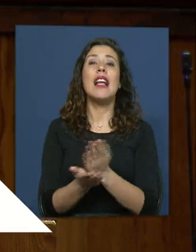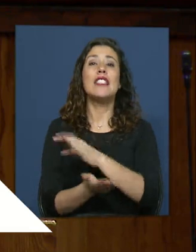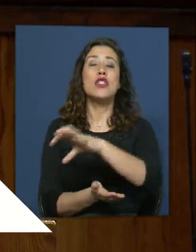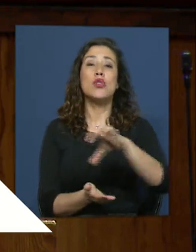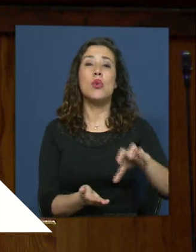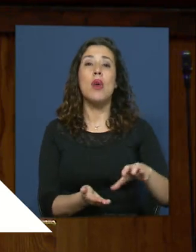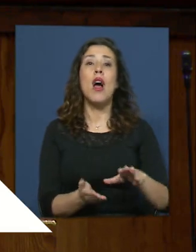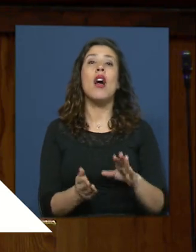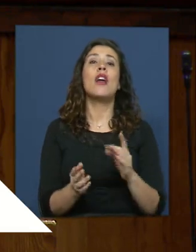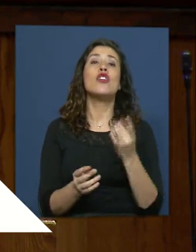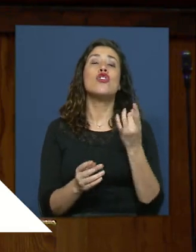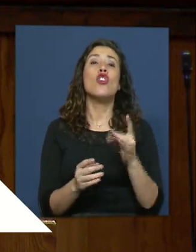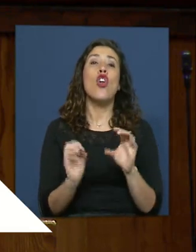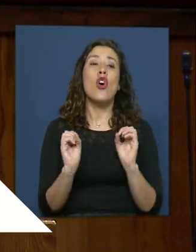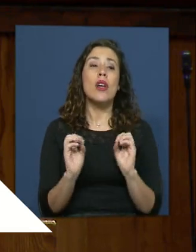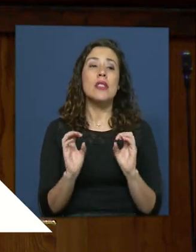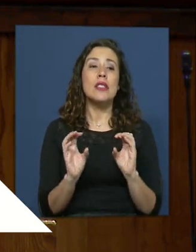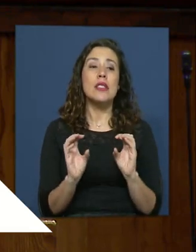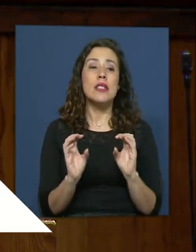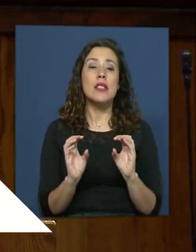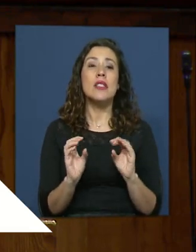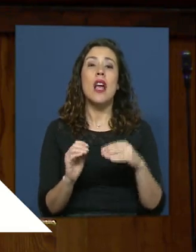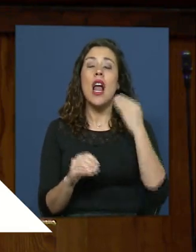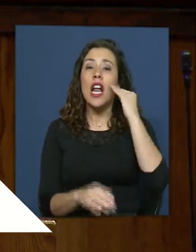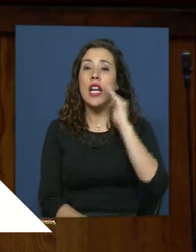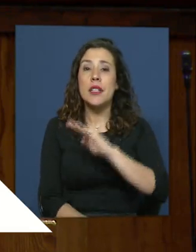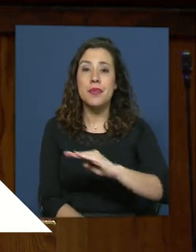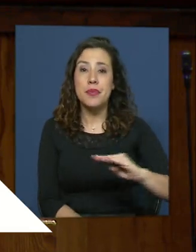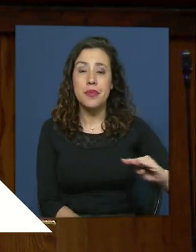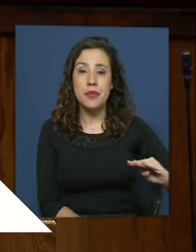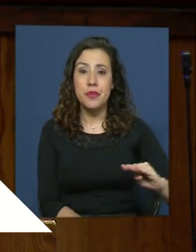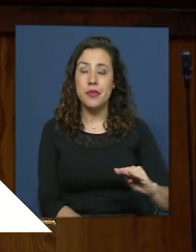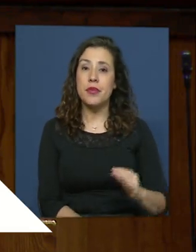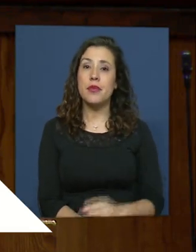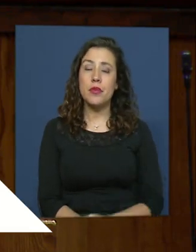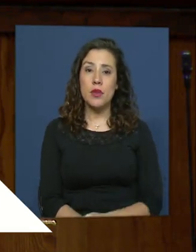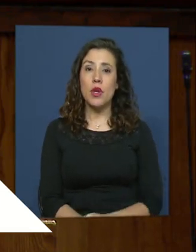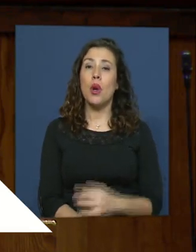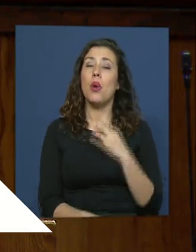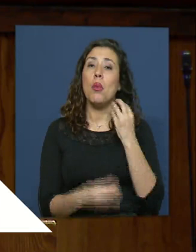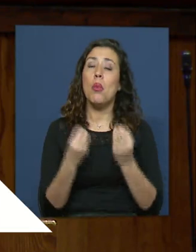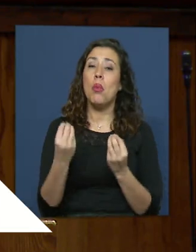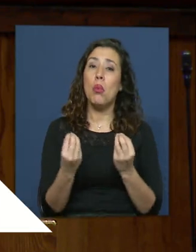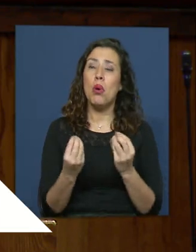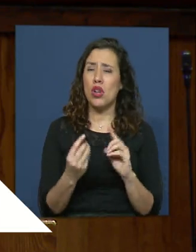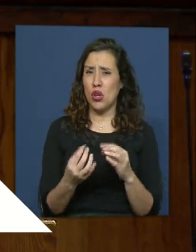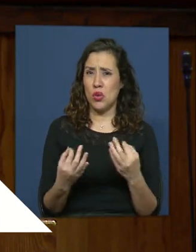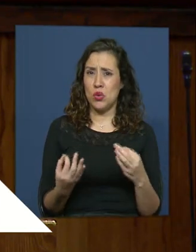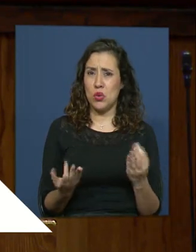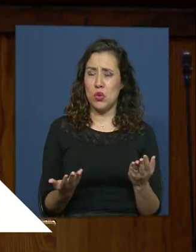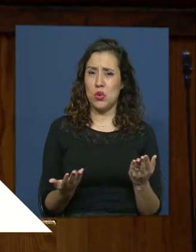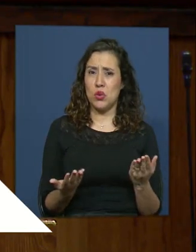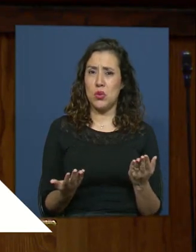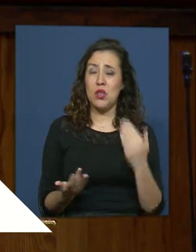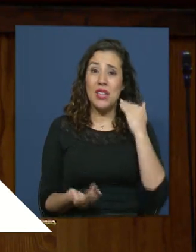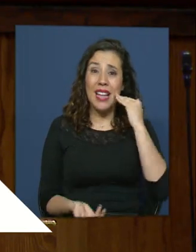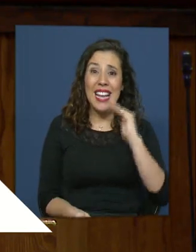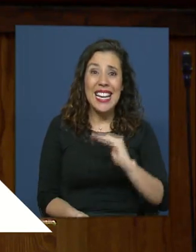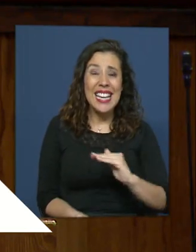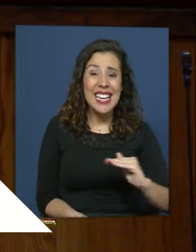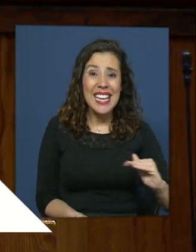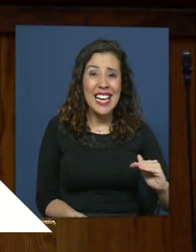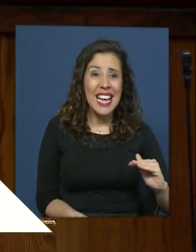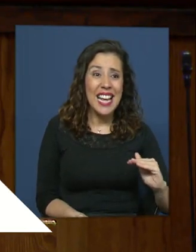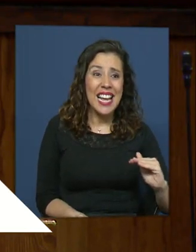impartan exclusivamente educación parvularia. Ello, pues, no parece razonable que los niños y